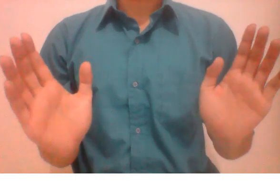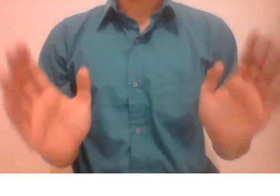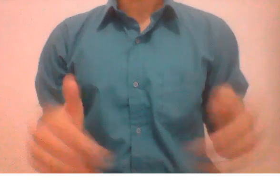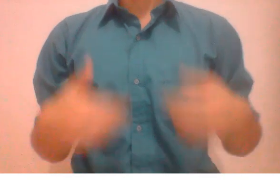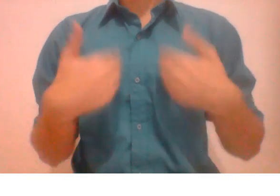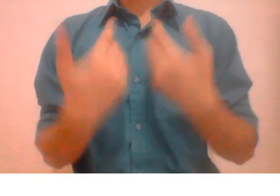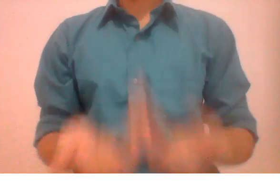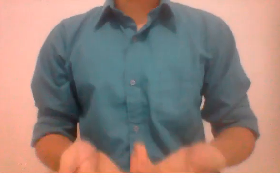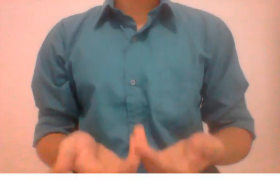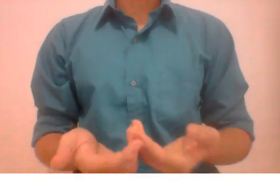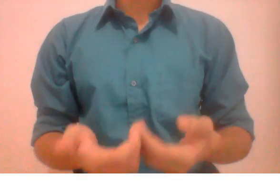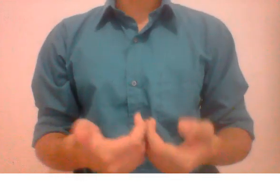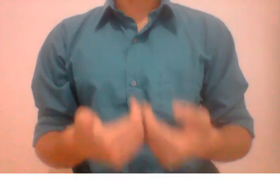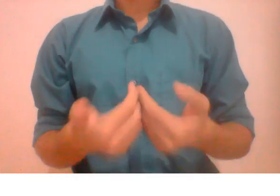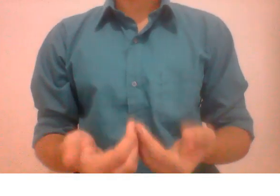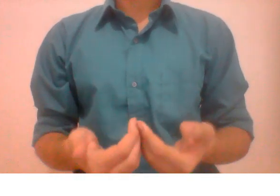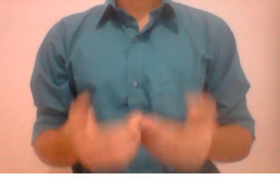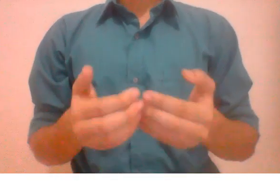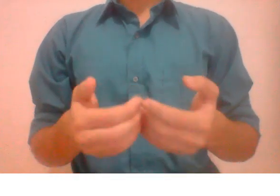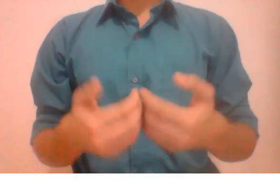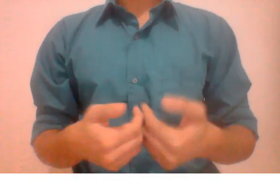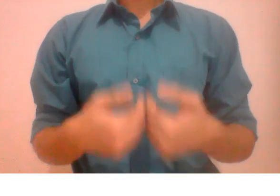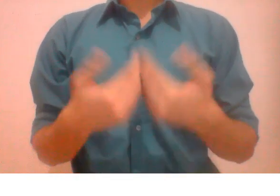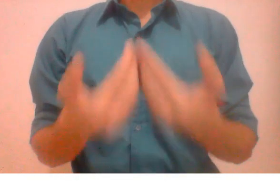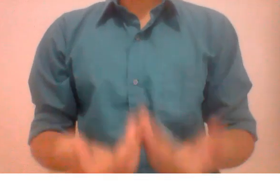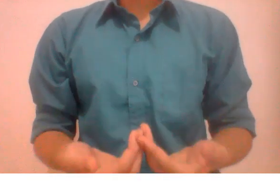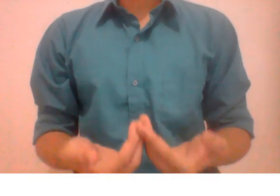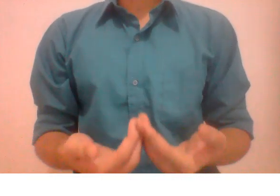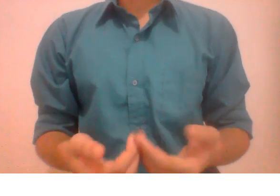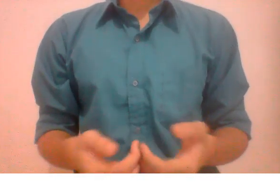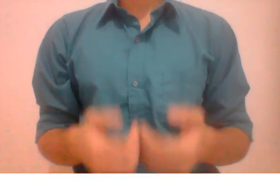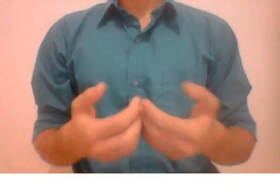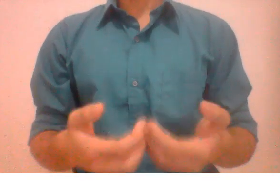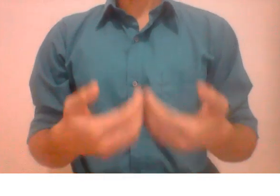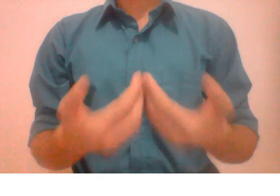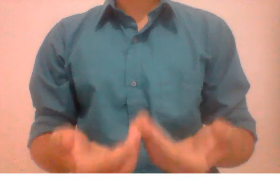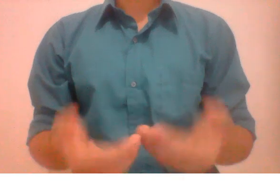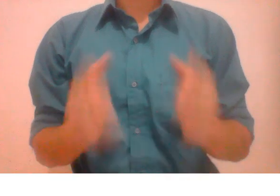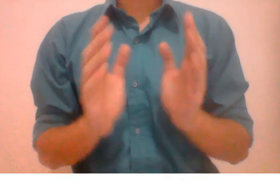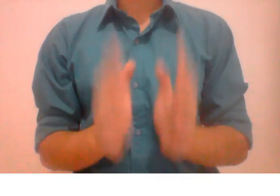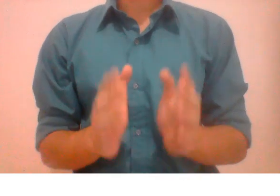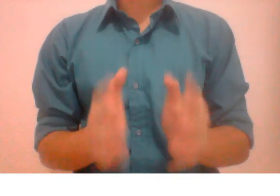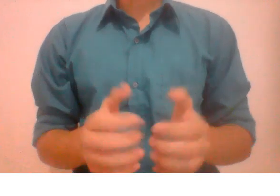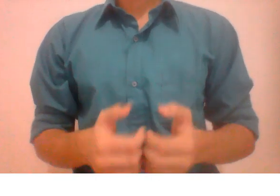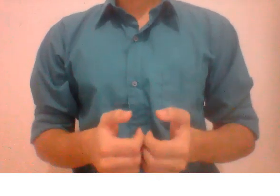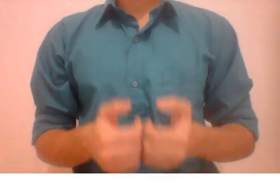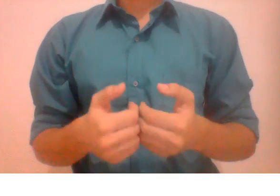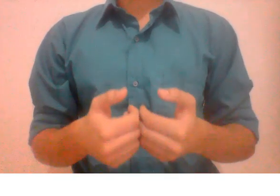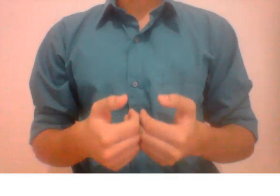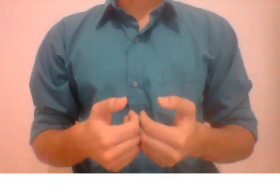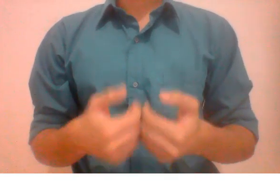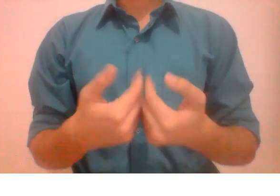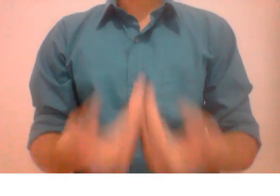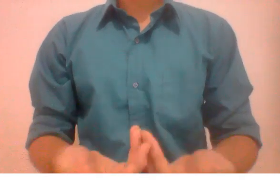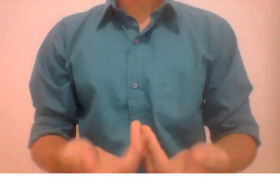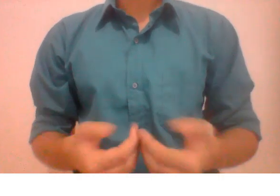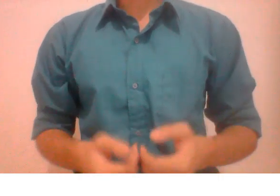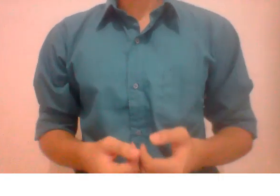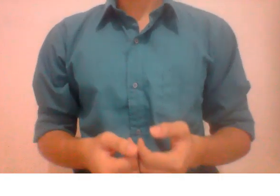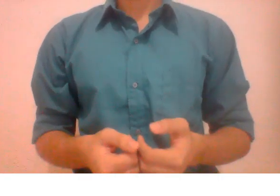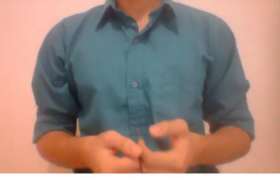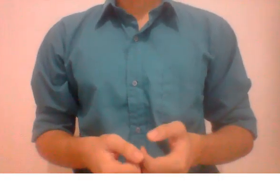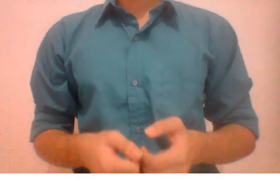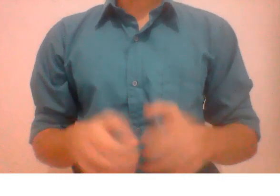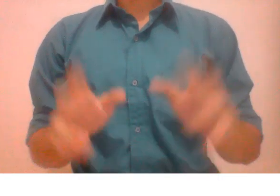llega a jalar, y tampoco les jalo. O sea, cada vez tú ves los comentarios, incluso yo les repito, yo me fui a ver la conferencia